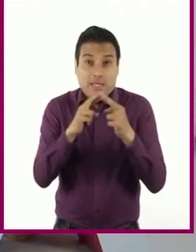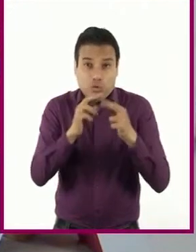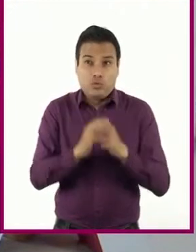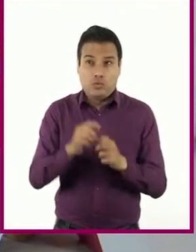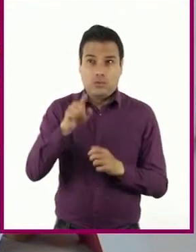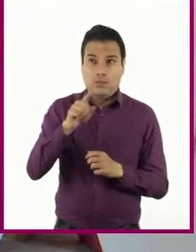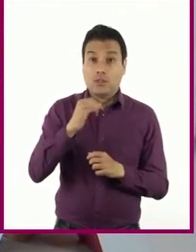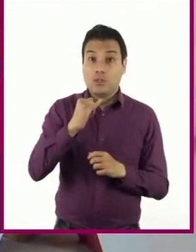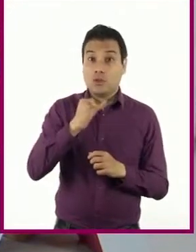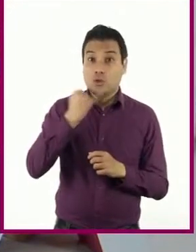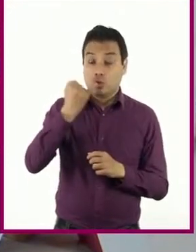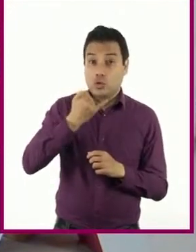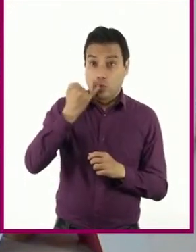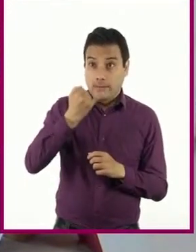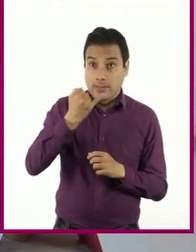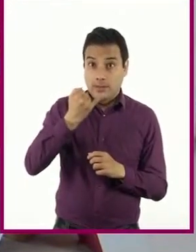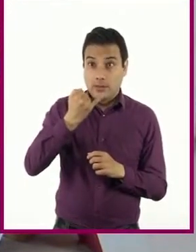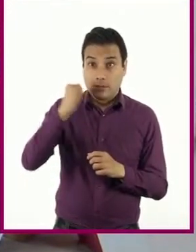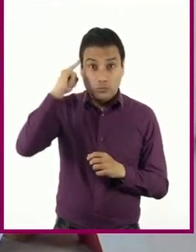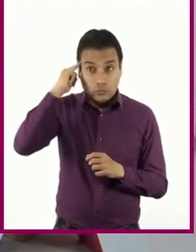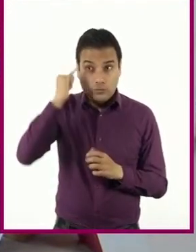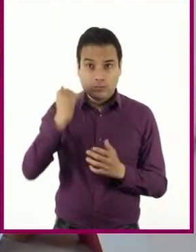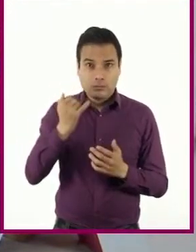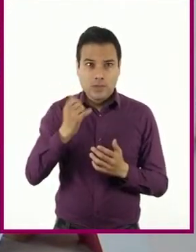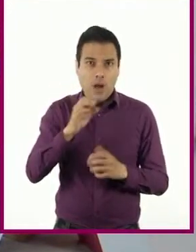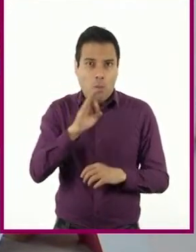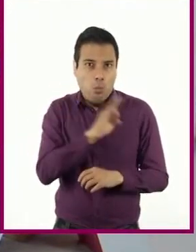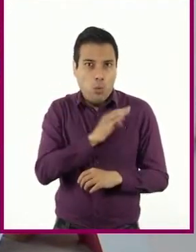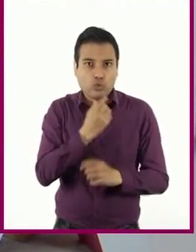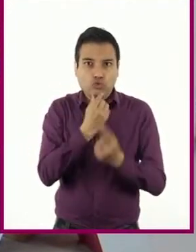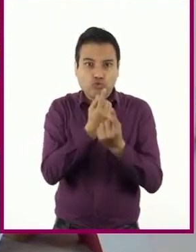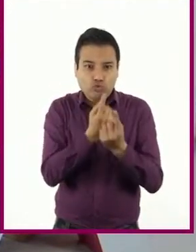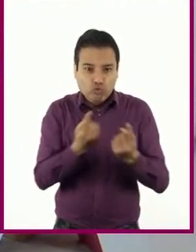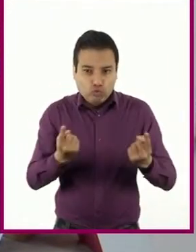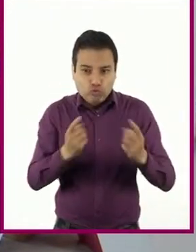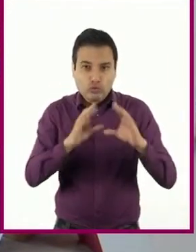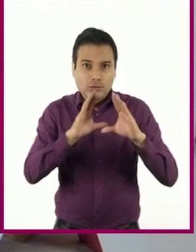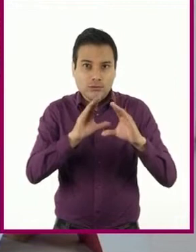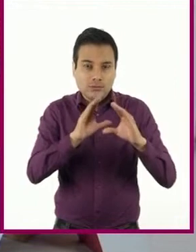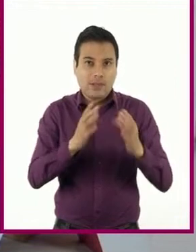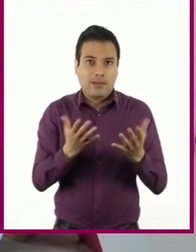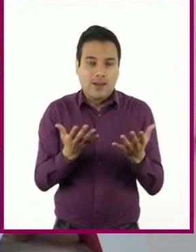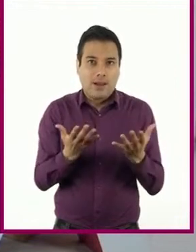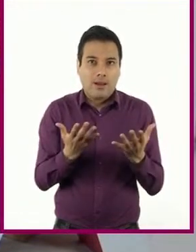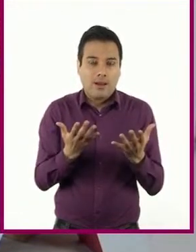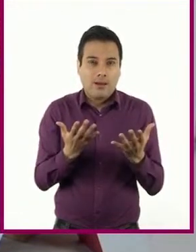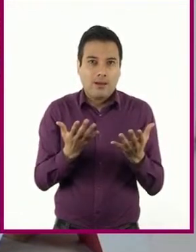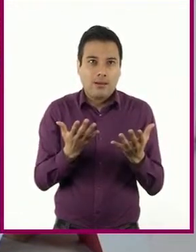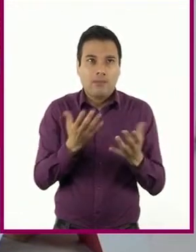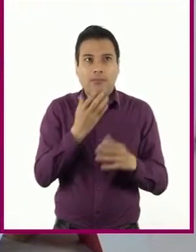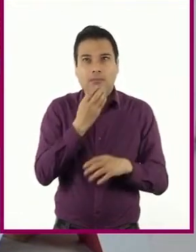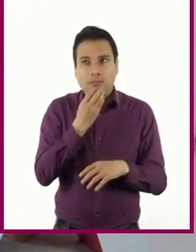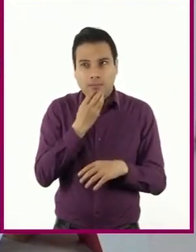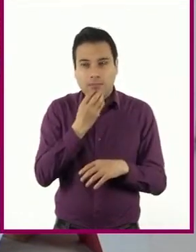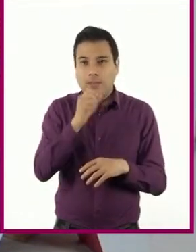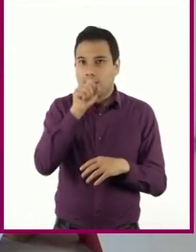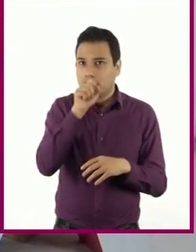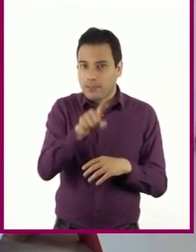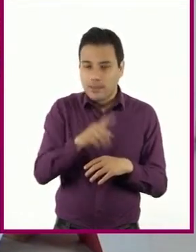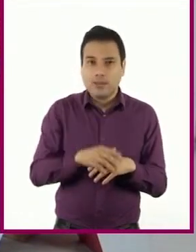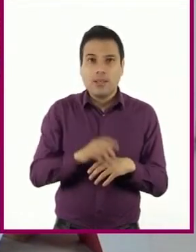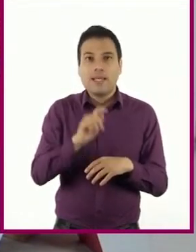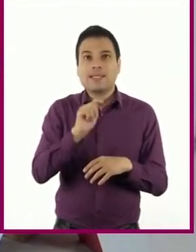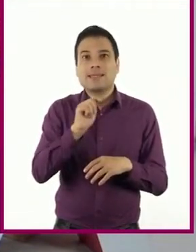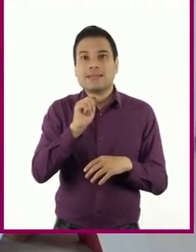los alumnos la practiquen, sería más fácil que los hablantes la practicaran. Lo mismo pasaría con los medios de comunicación